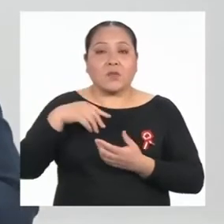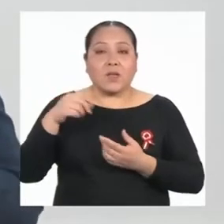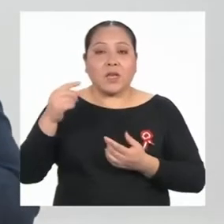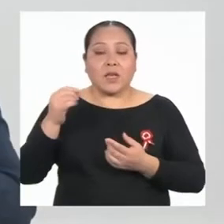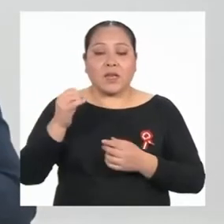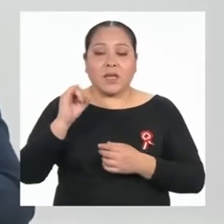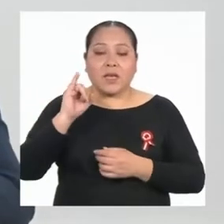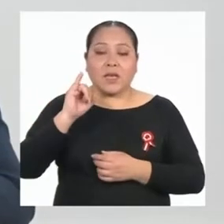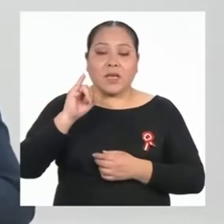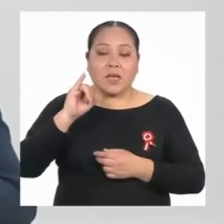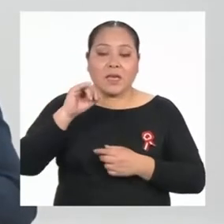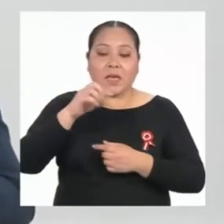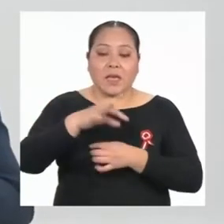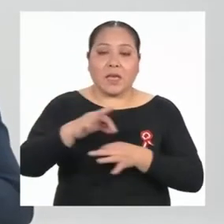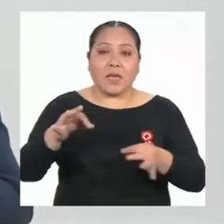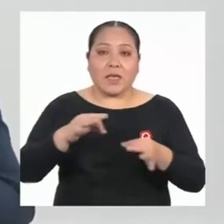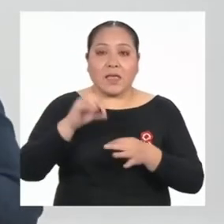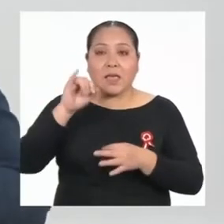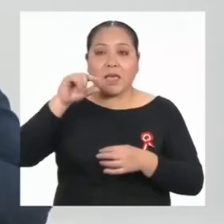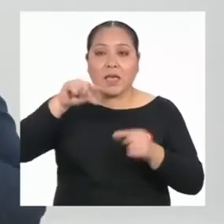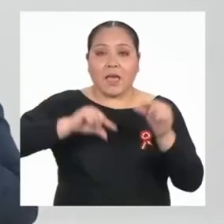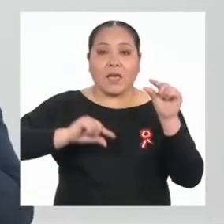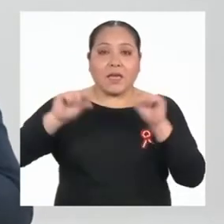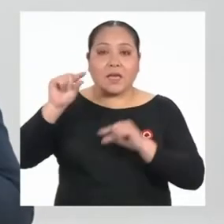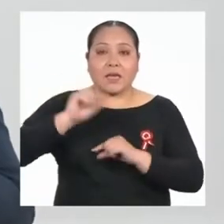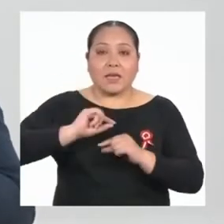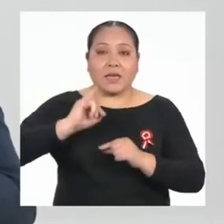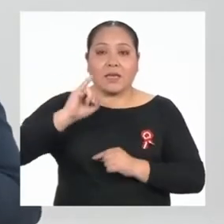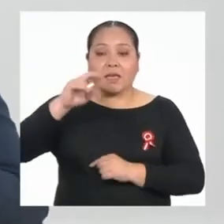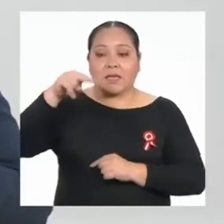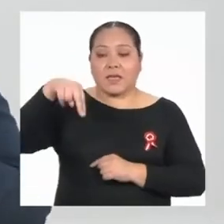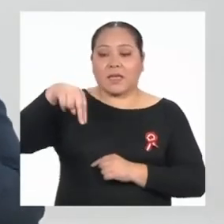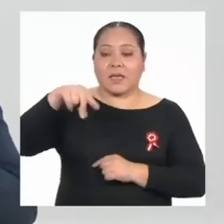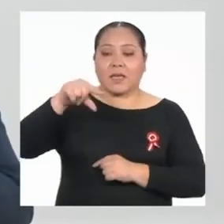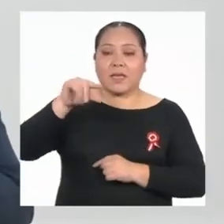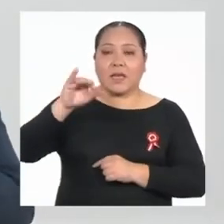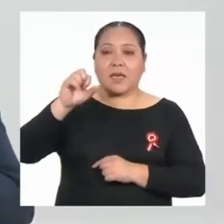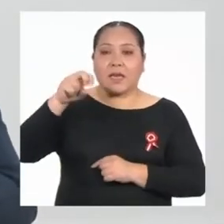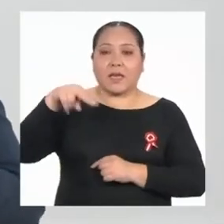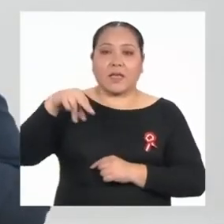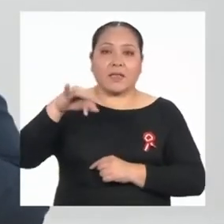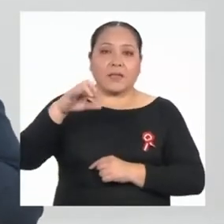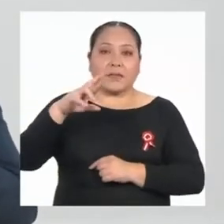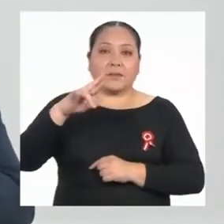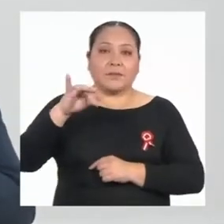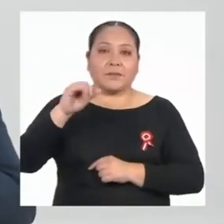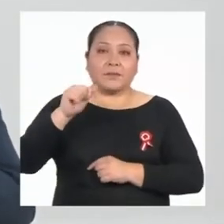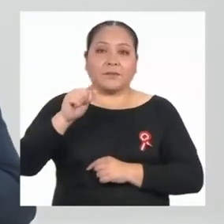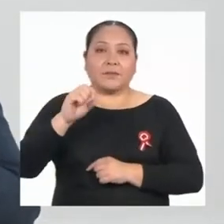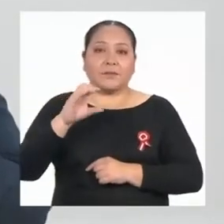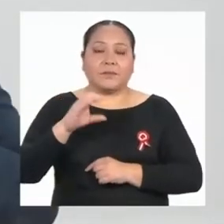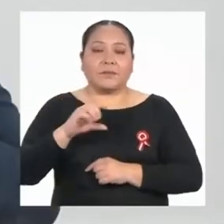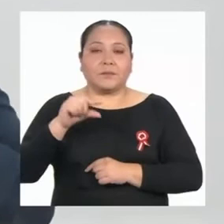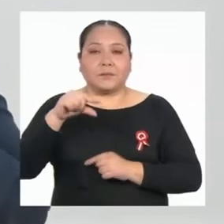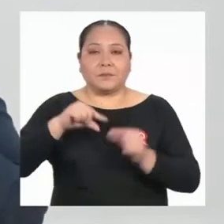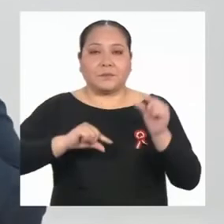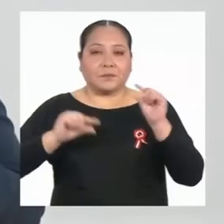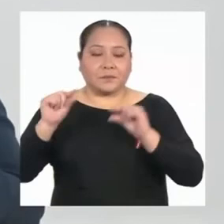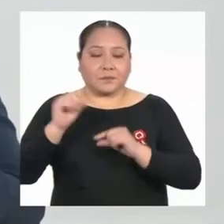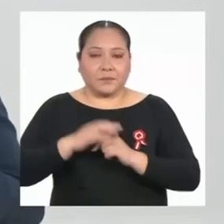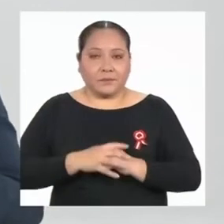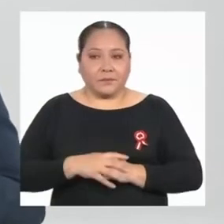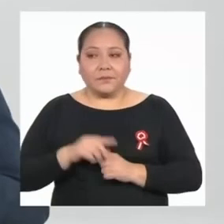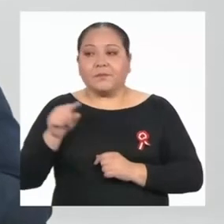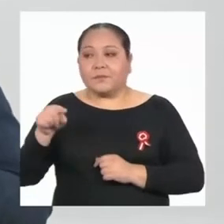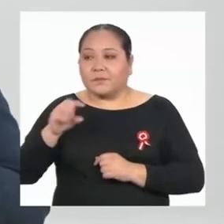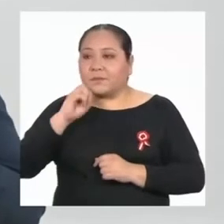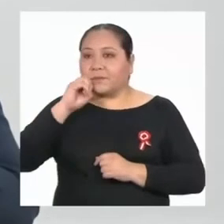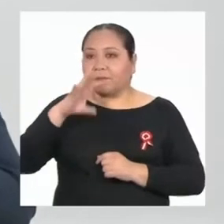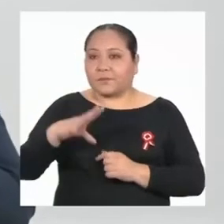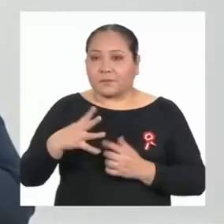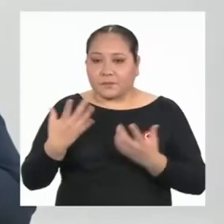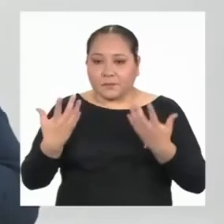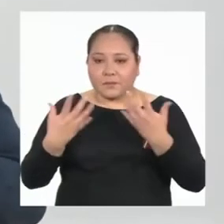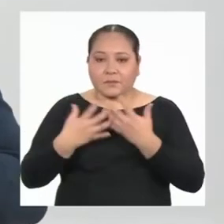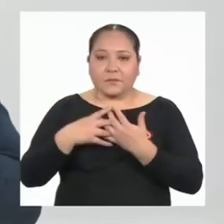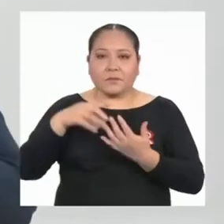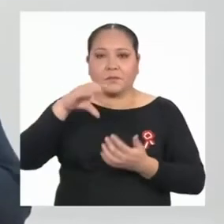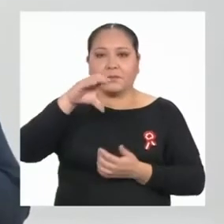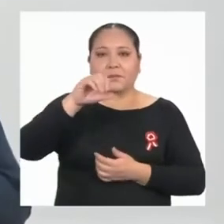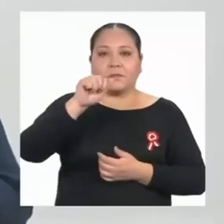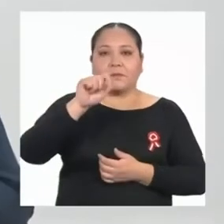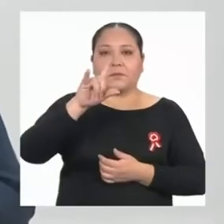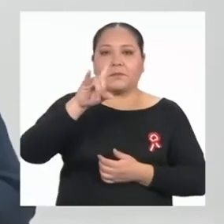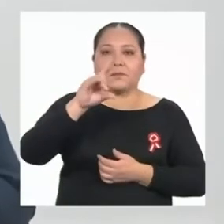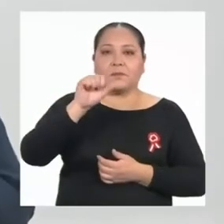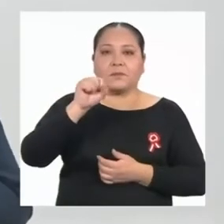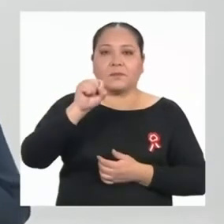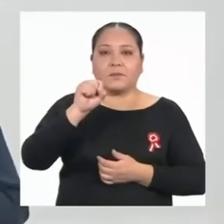Así es como podemos afirmar que se ha establecido una relación de causalidad entre las ideas expresadas